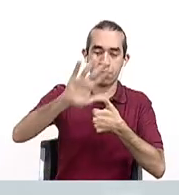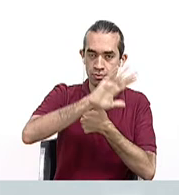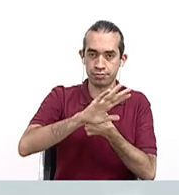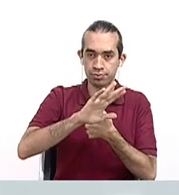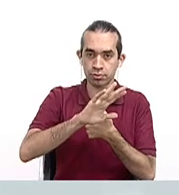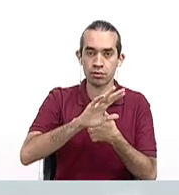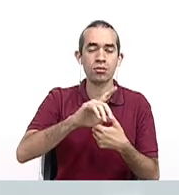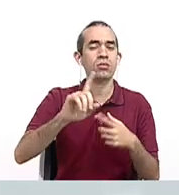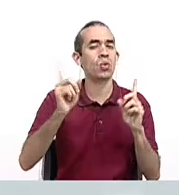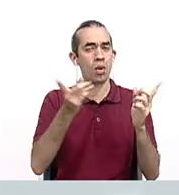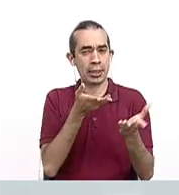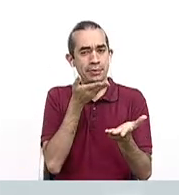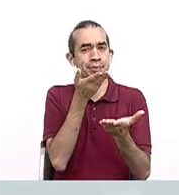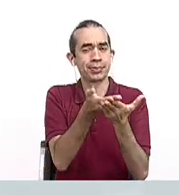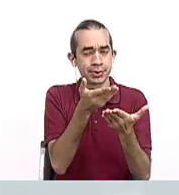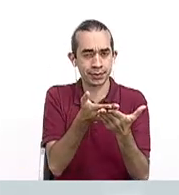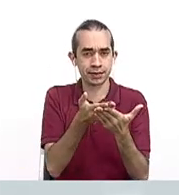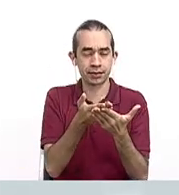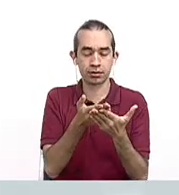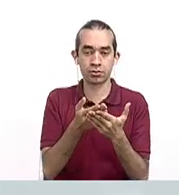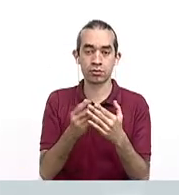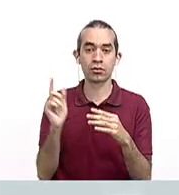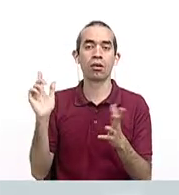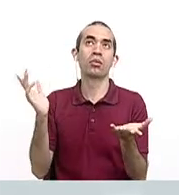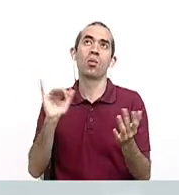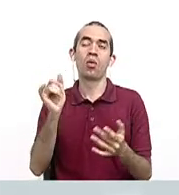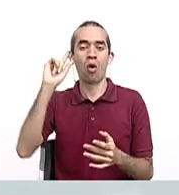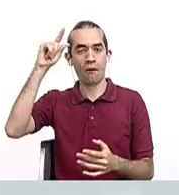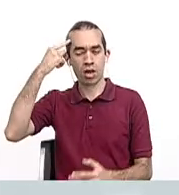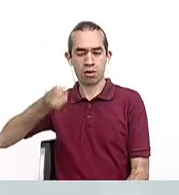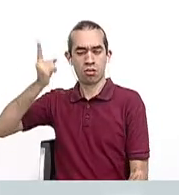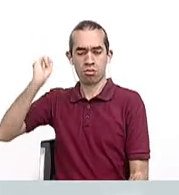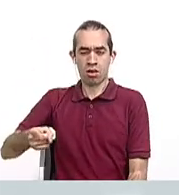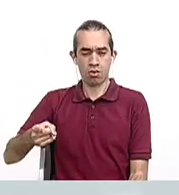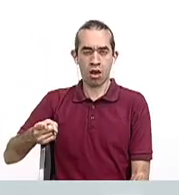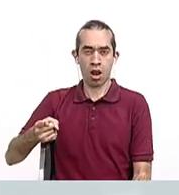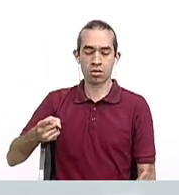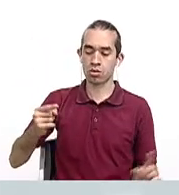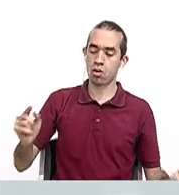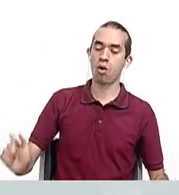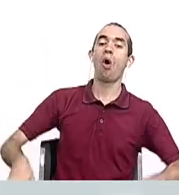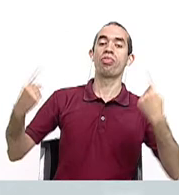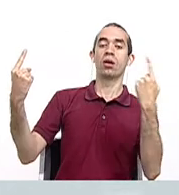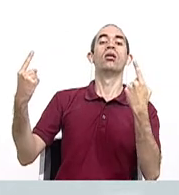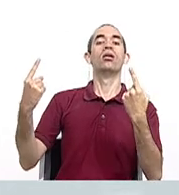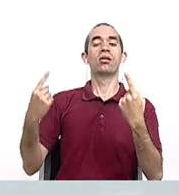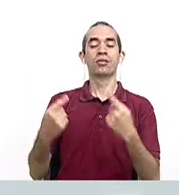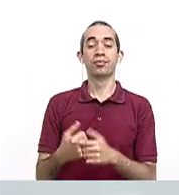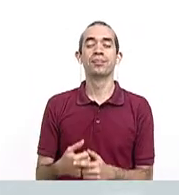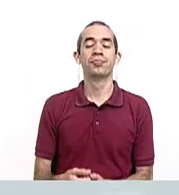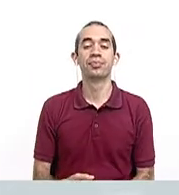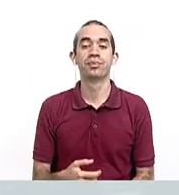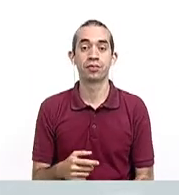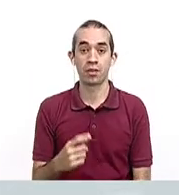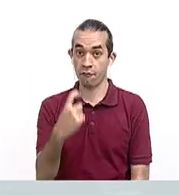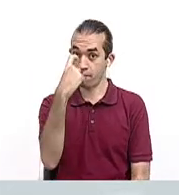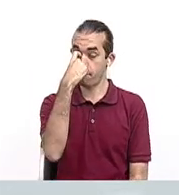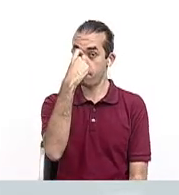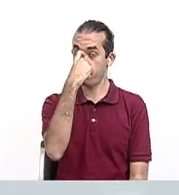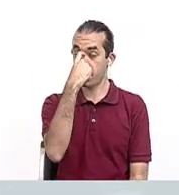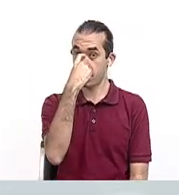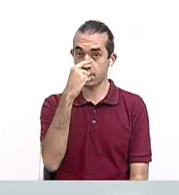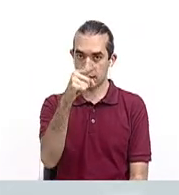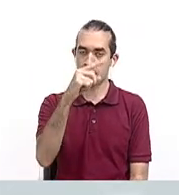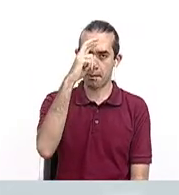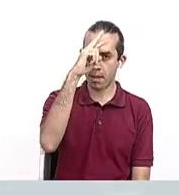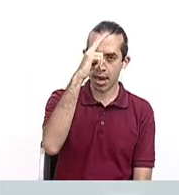caribe' proponía luchar contra gobiernos digamos dictatoriales por ejemplo y eso era algo que josé figueres ferrer estando